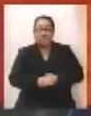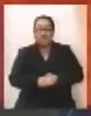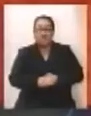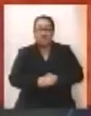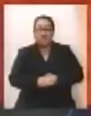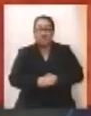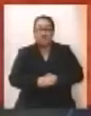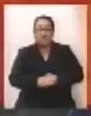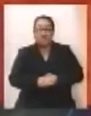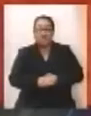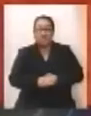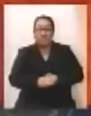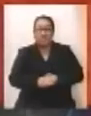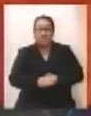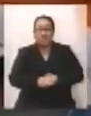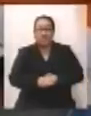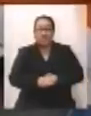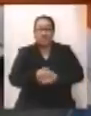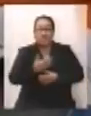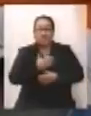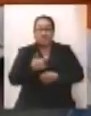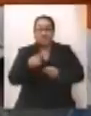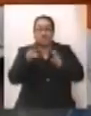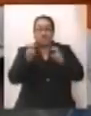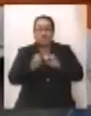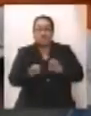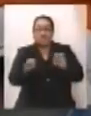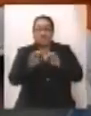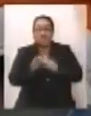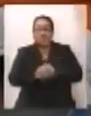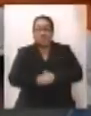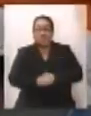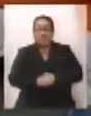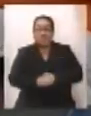Presidenta, este es un tema importante